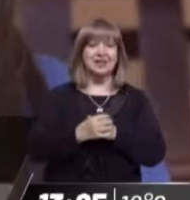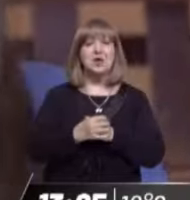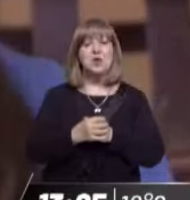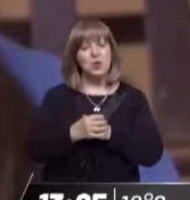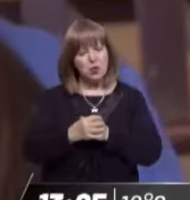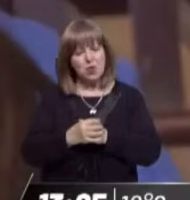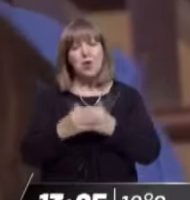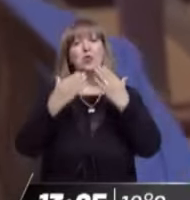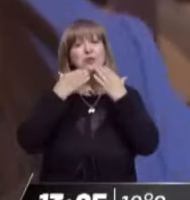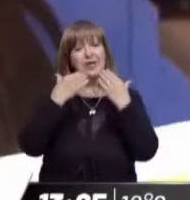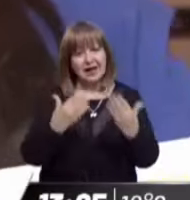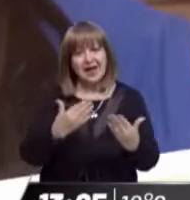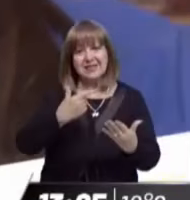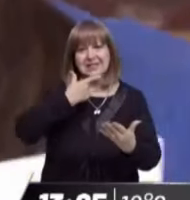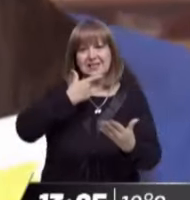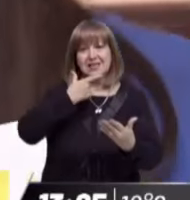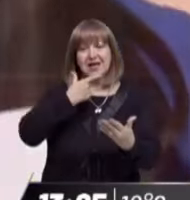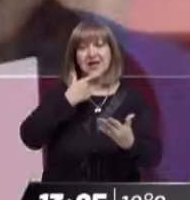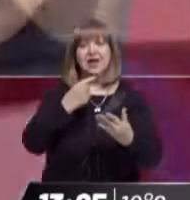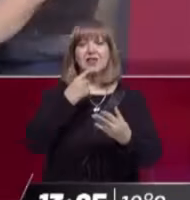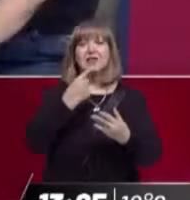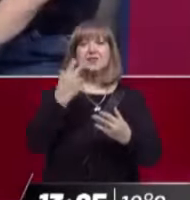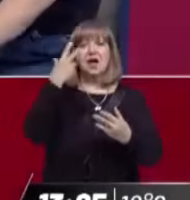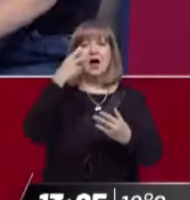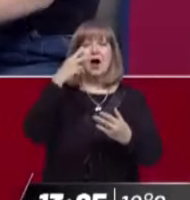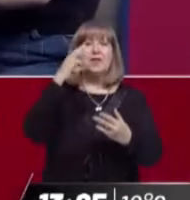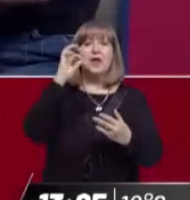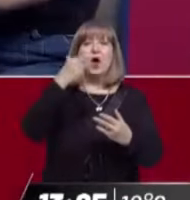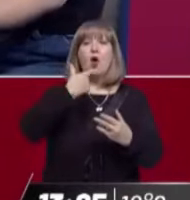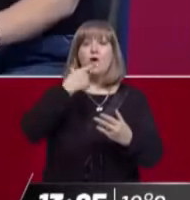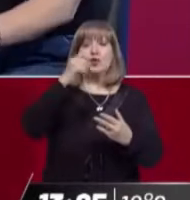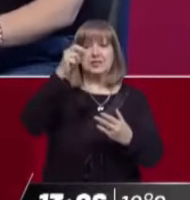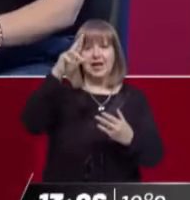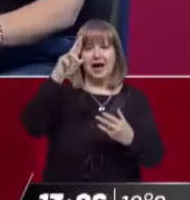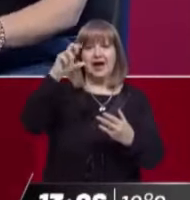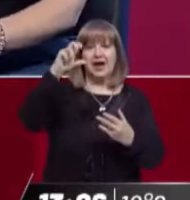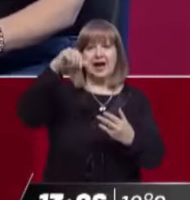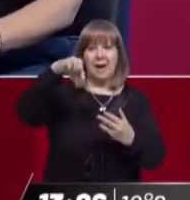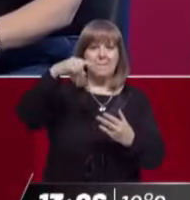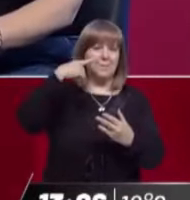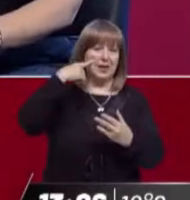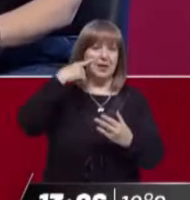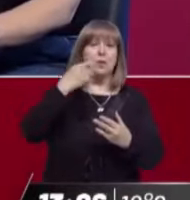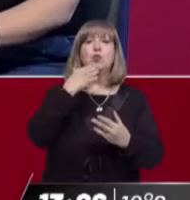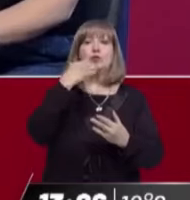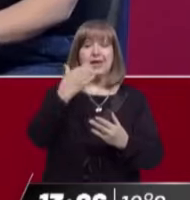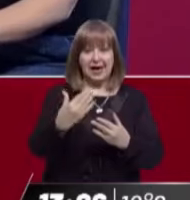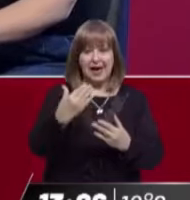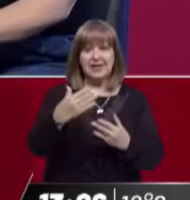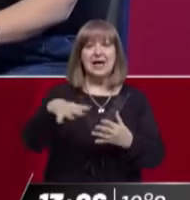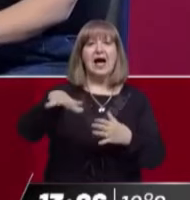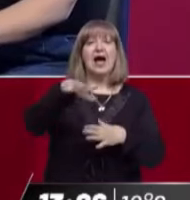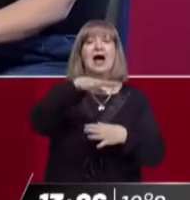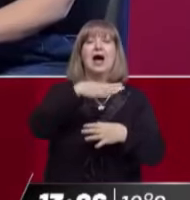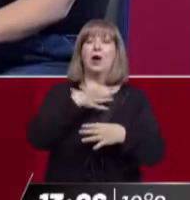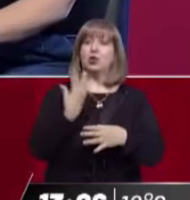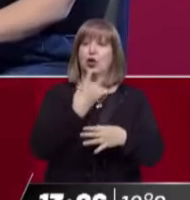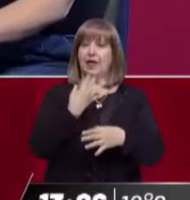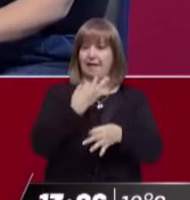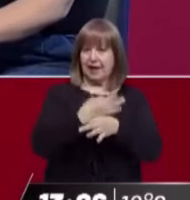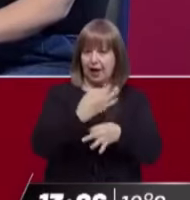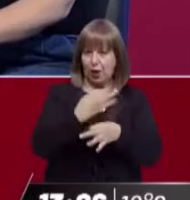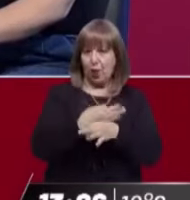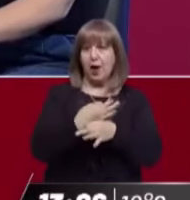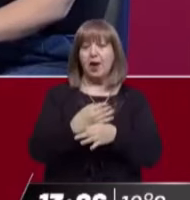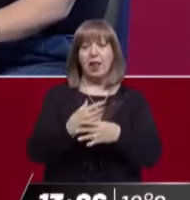el agradecimiento, por supuesto, a Oscar Campi, que ha trabajado mucho para lograr esta nota, el agradecimiento a las autoridades de las escuelas. Marcela